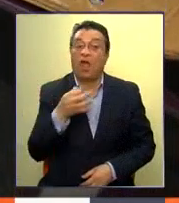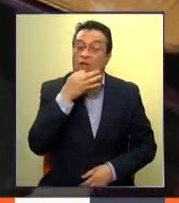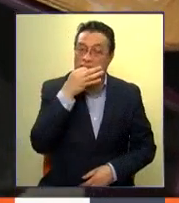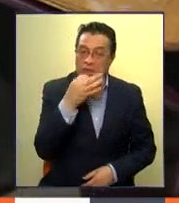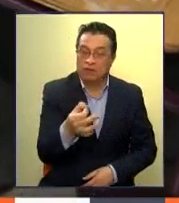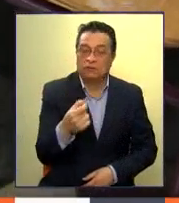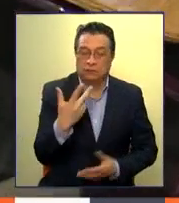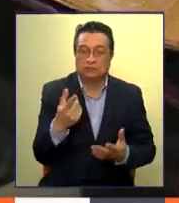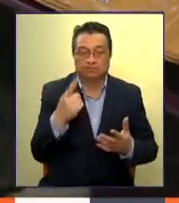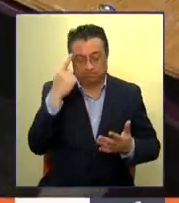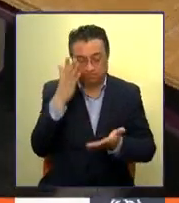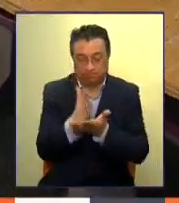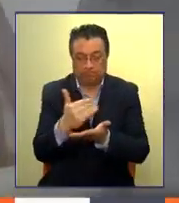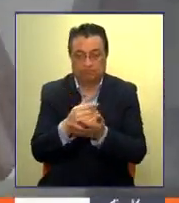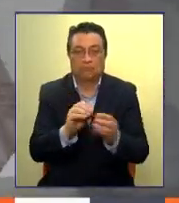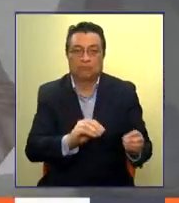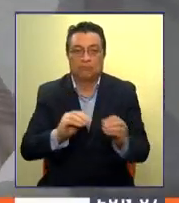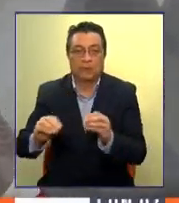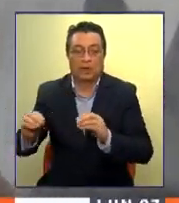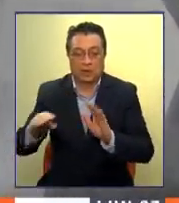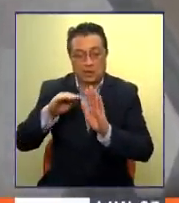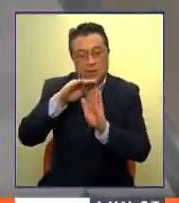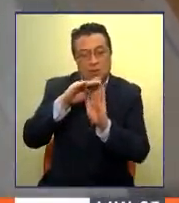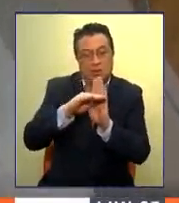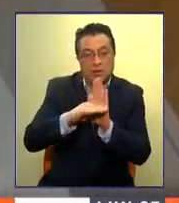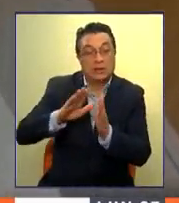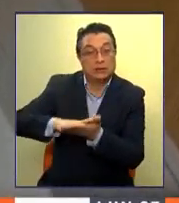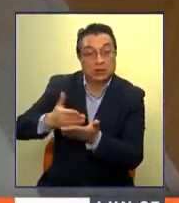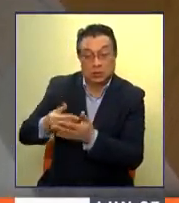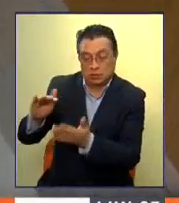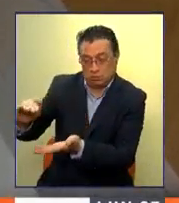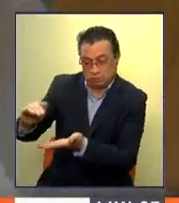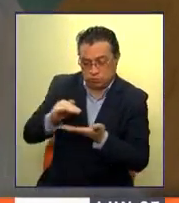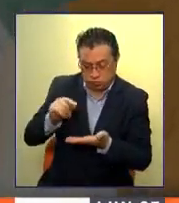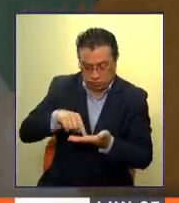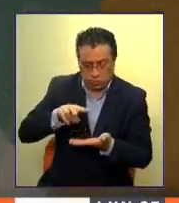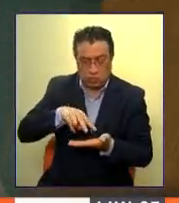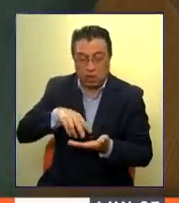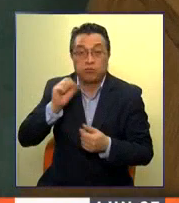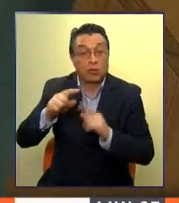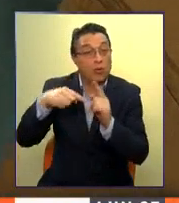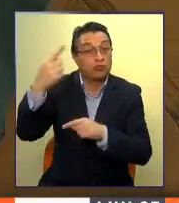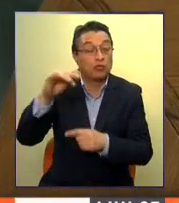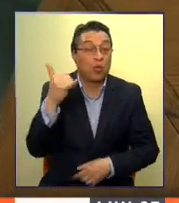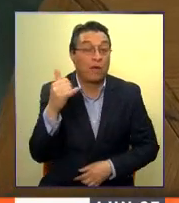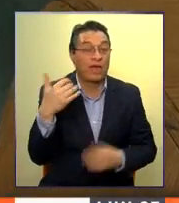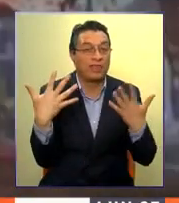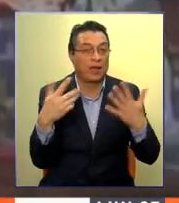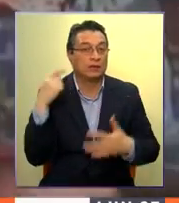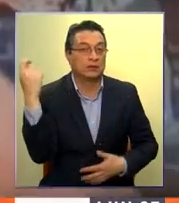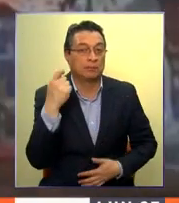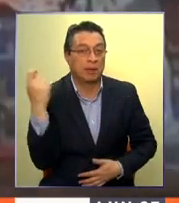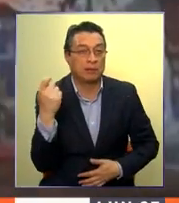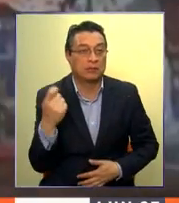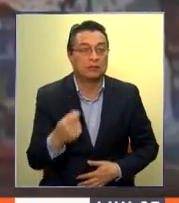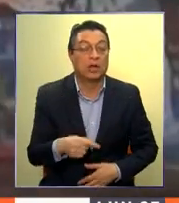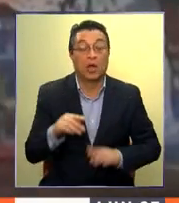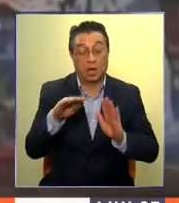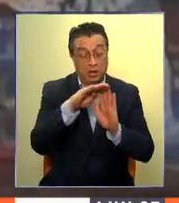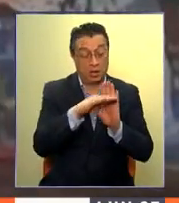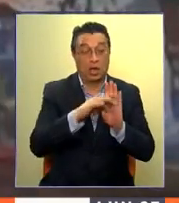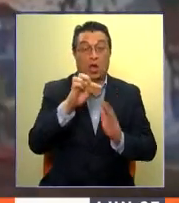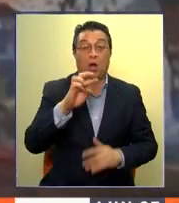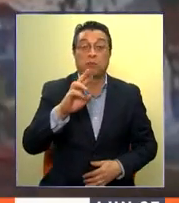postergación y están a la espera del protocolo sanitario que se podría conocer a más tardar el próximo jueves días de septiembre el protocolo sanitario